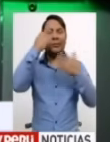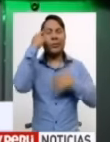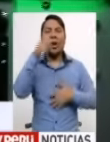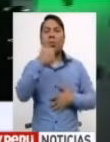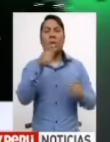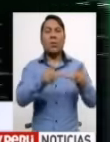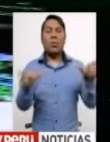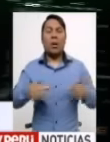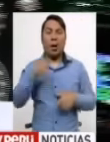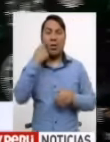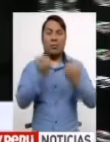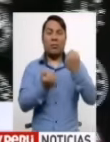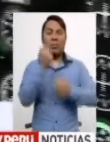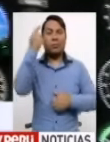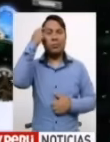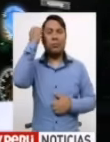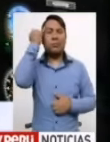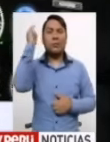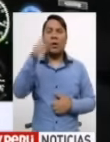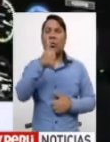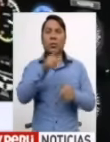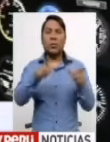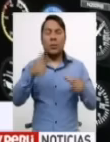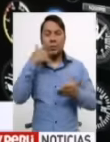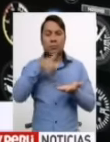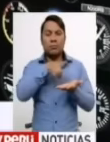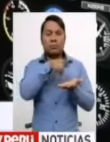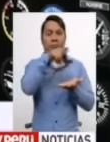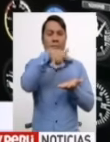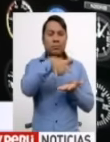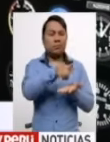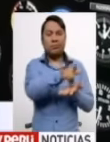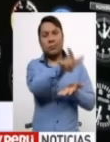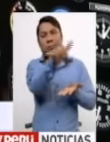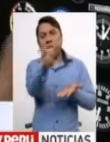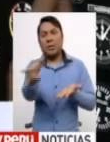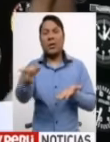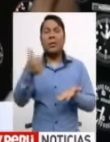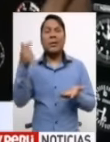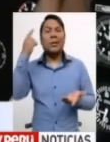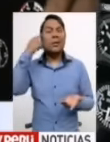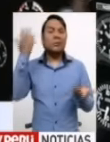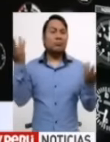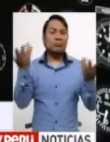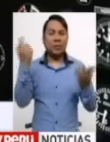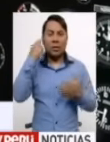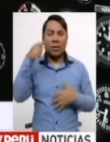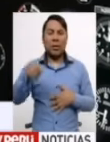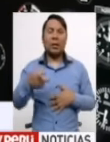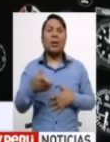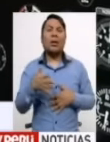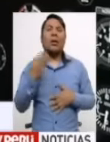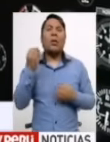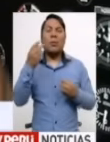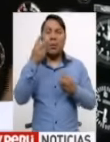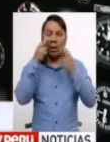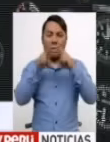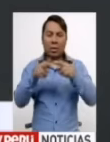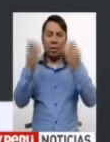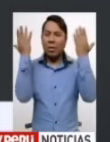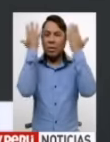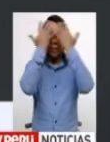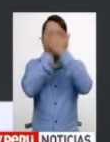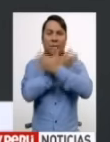De noche la situación se complica porque el avión no tiene, el piloto no tiene profundidad del área, ¿no?